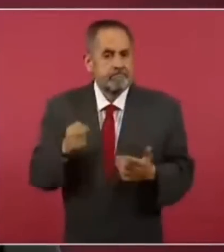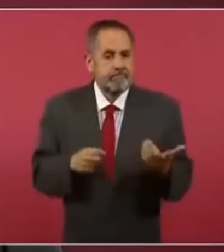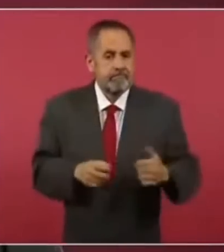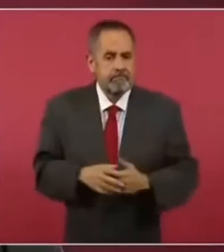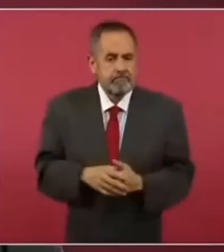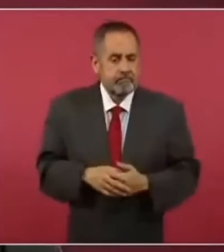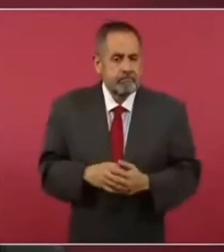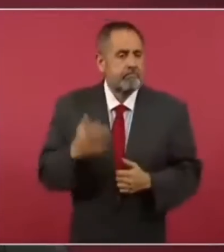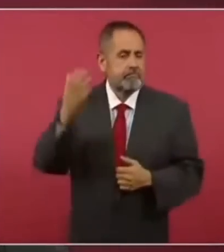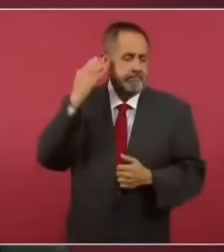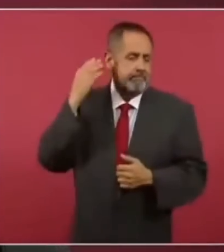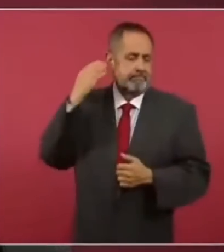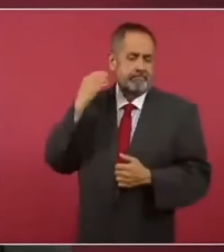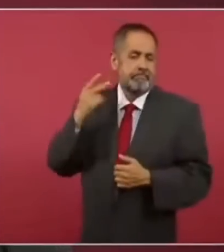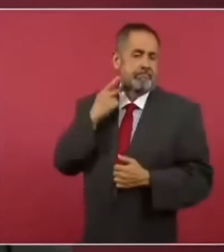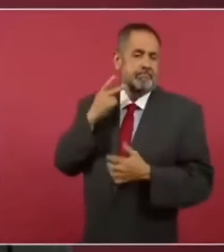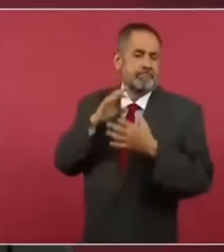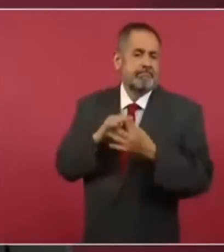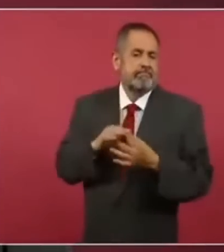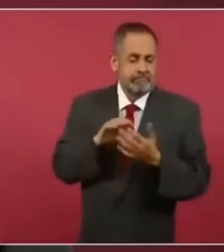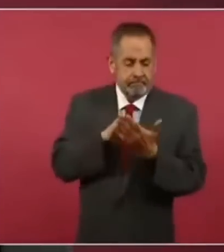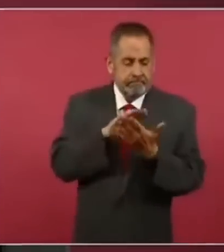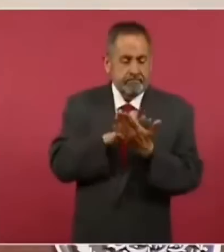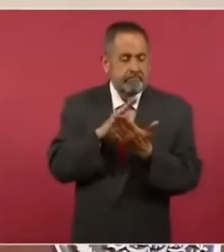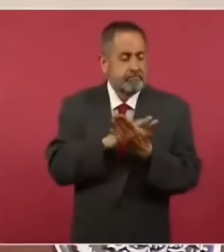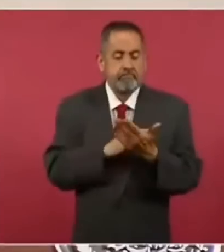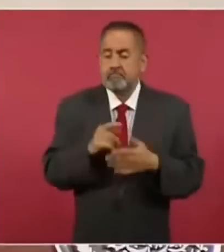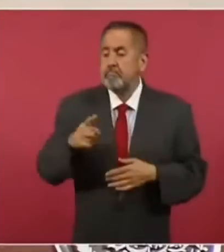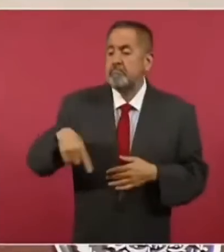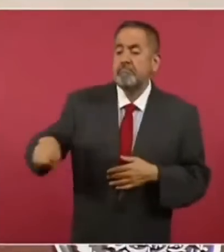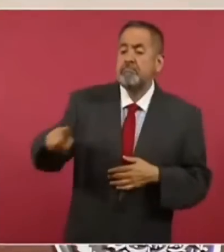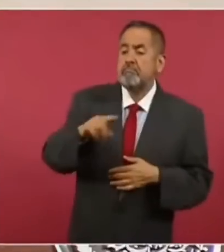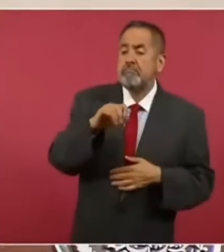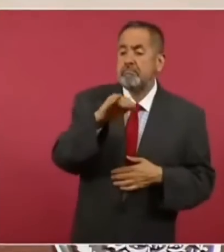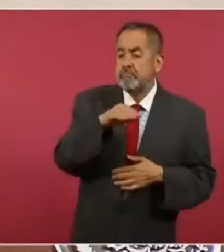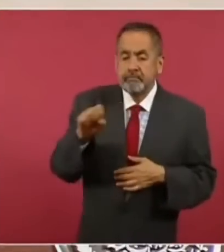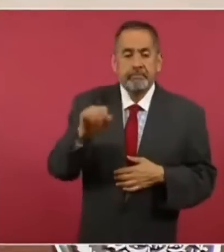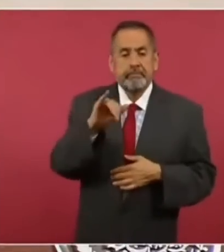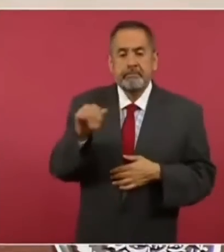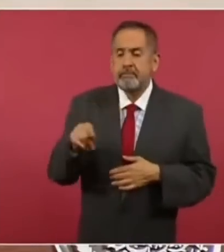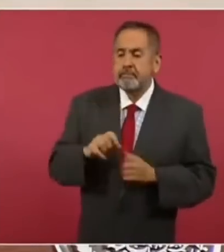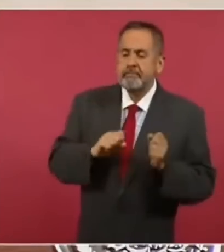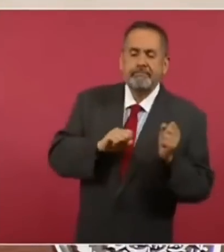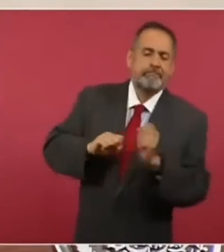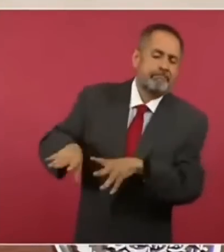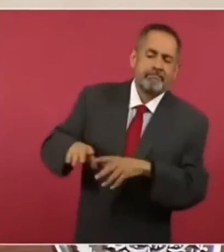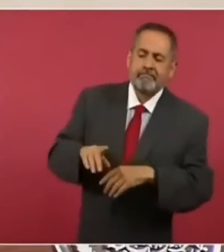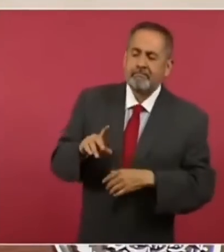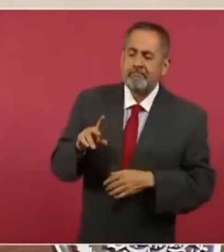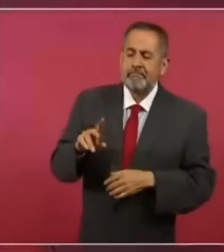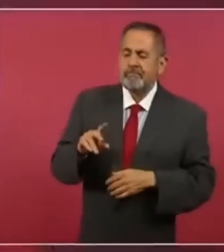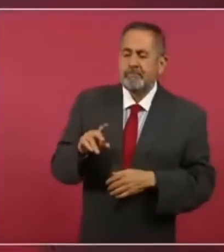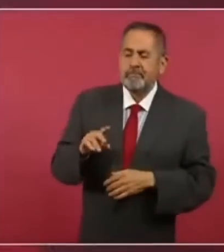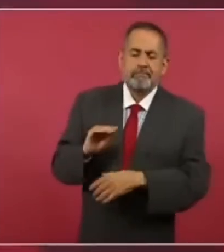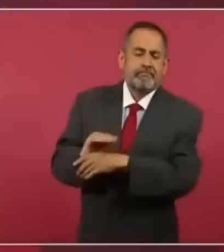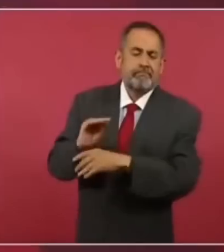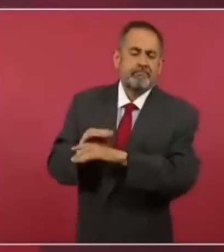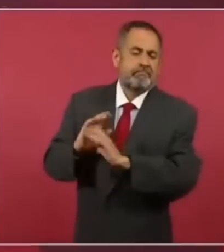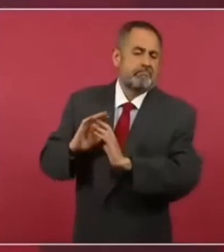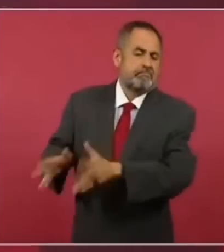la política de abandonar la salud pública.